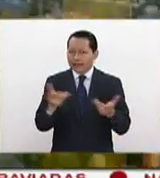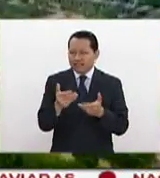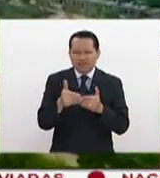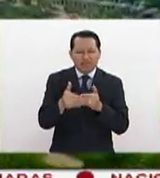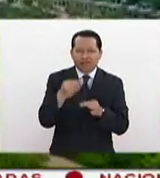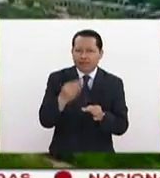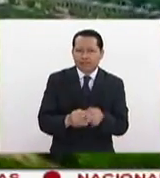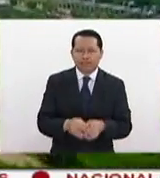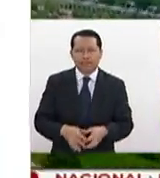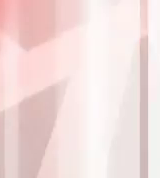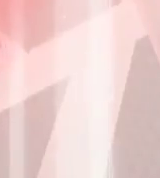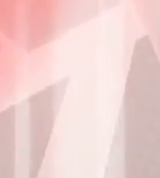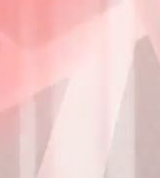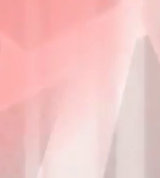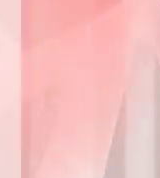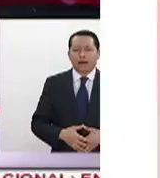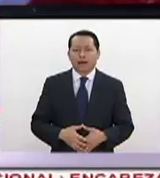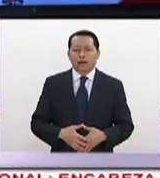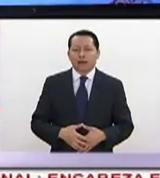antes posible.